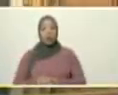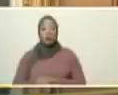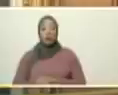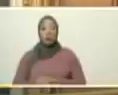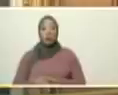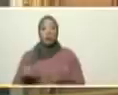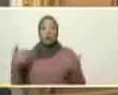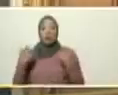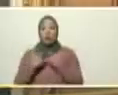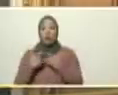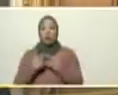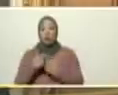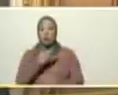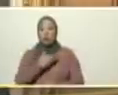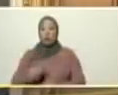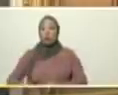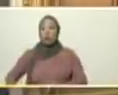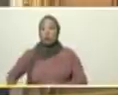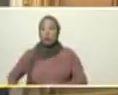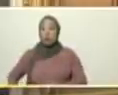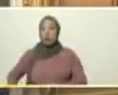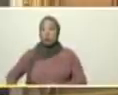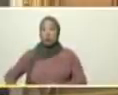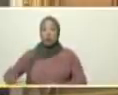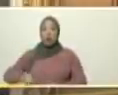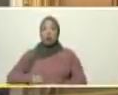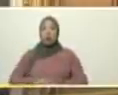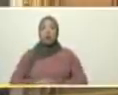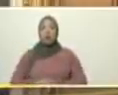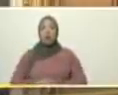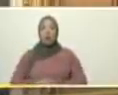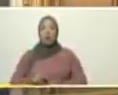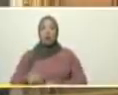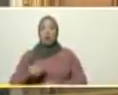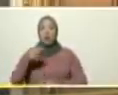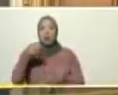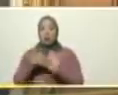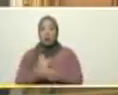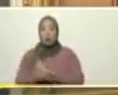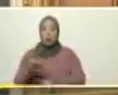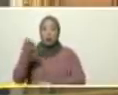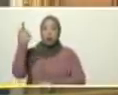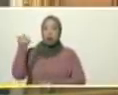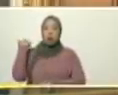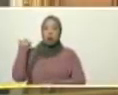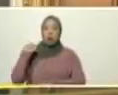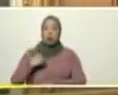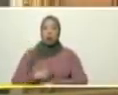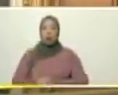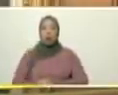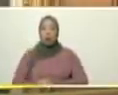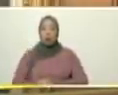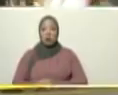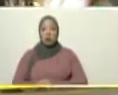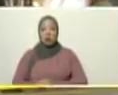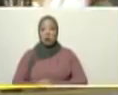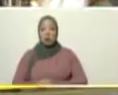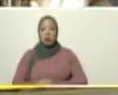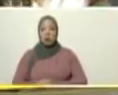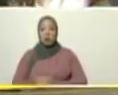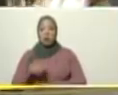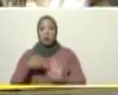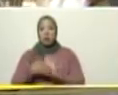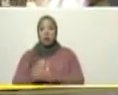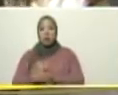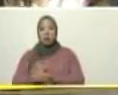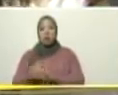Melenchón tuvo tremendo resultado, impresionante. Tuvo a un punto y medio de pasar a segunda vuelta. Si pasa a segunda vuelta, quién